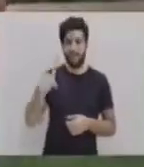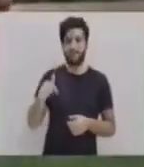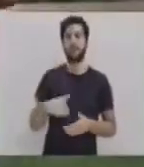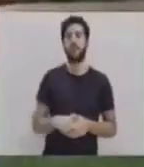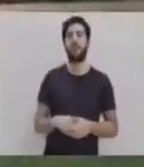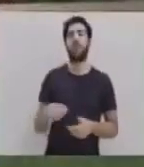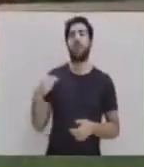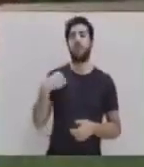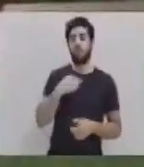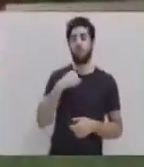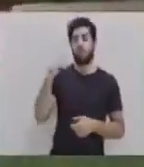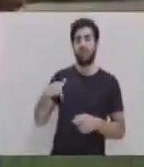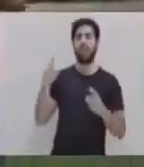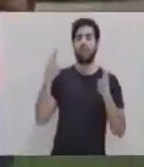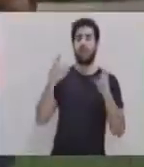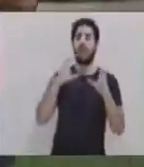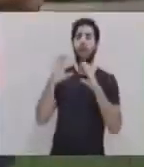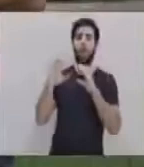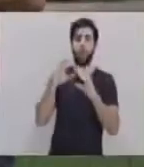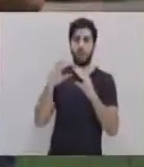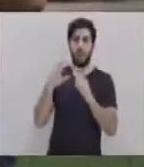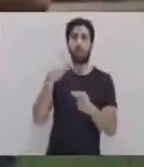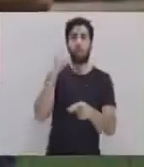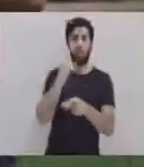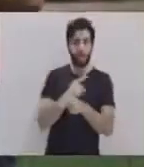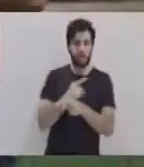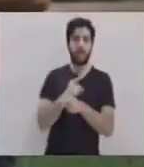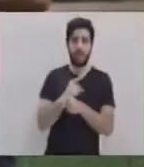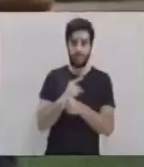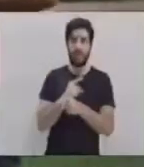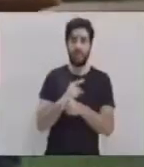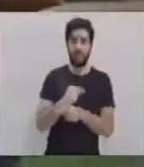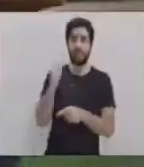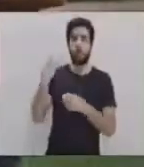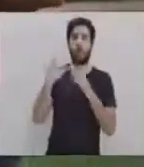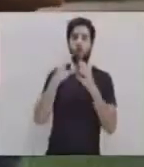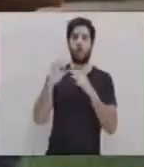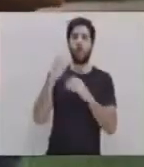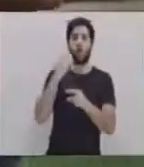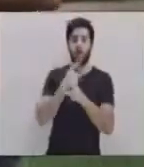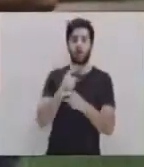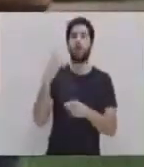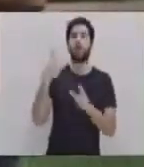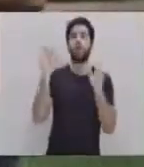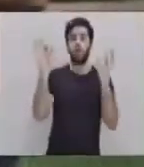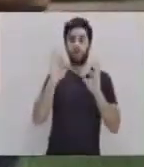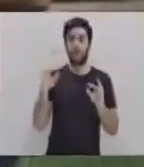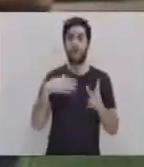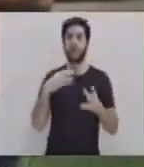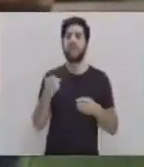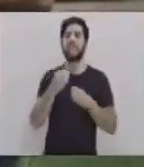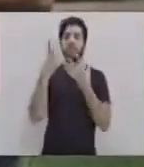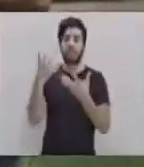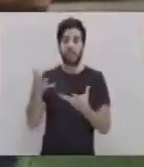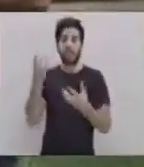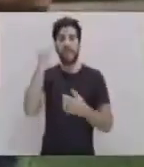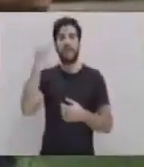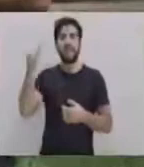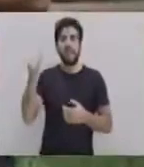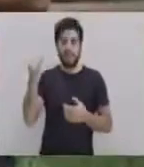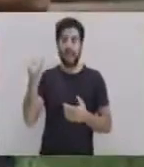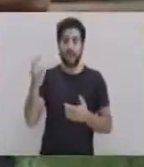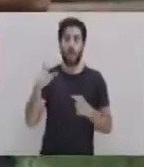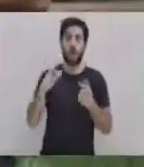a platicar hoy? Hoy vamos a hablar sobre la comunicación asertiva. La comunicación asertiva es el deseo de expresar nuestras ideas, ya que